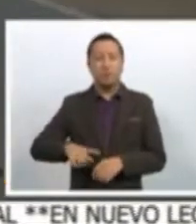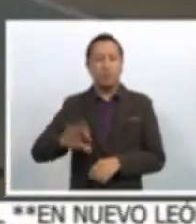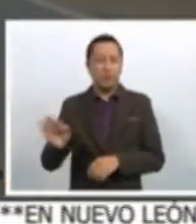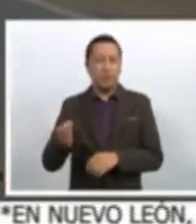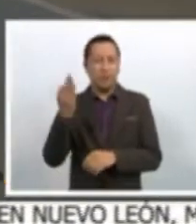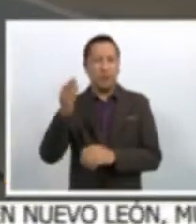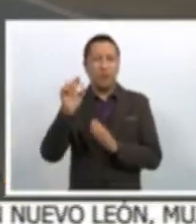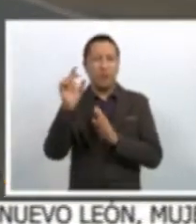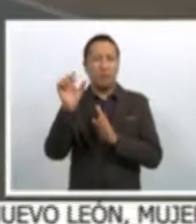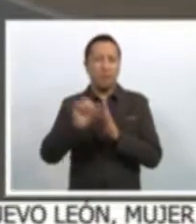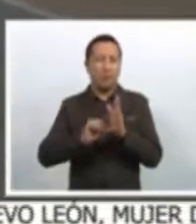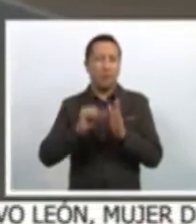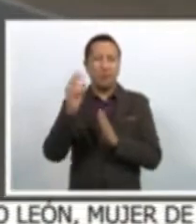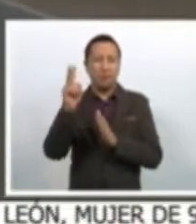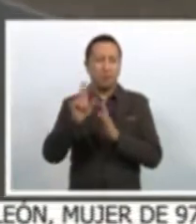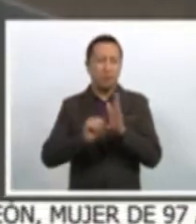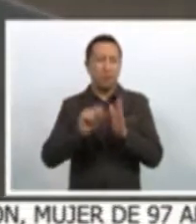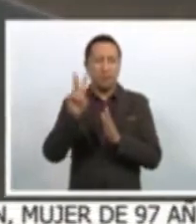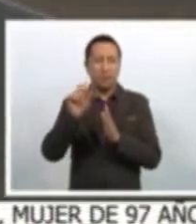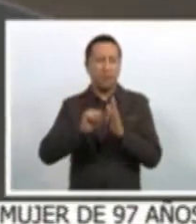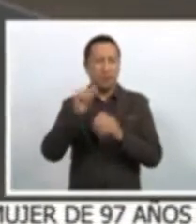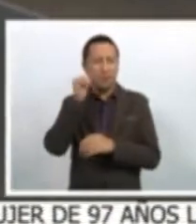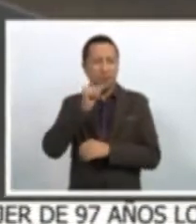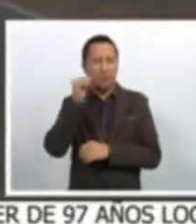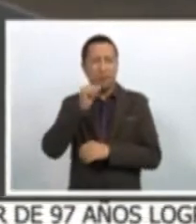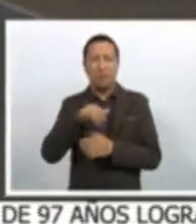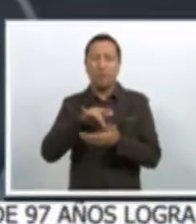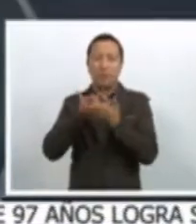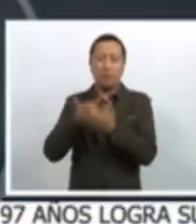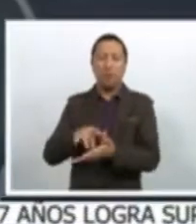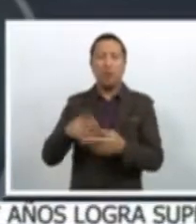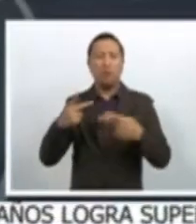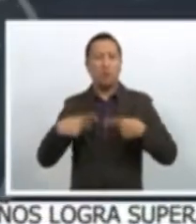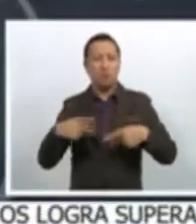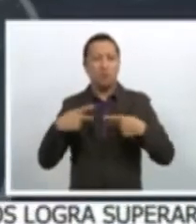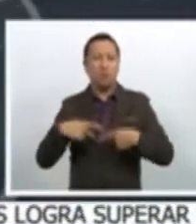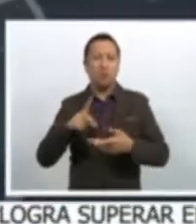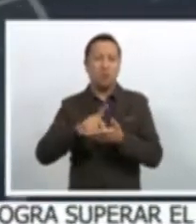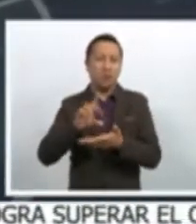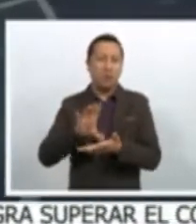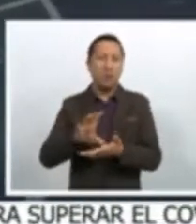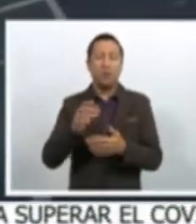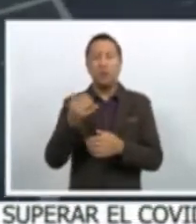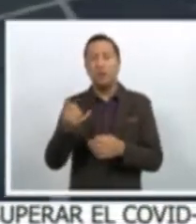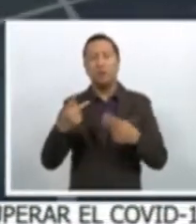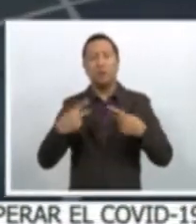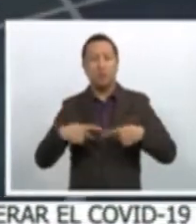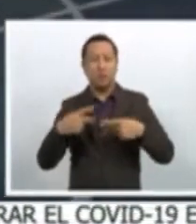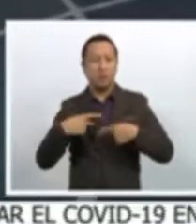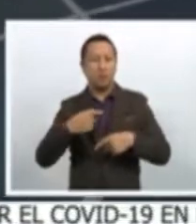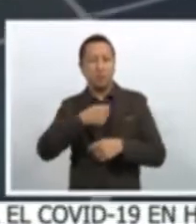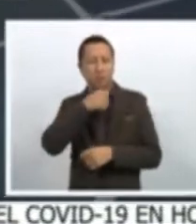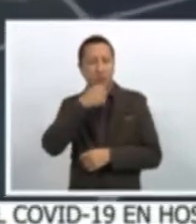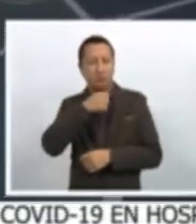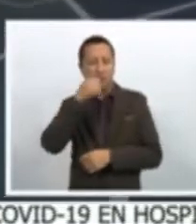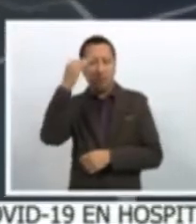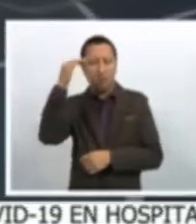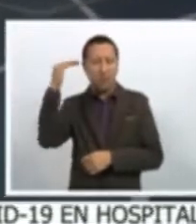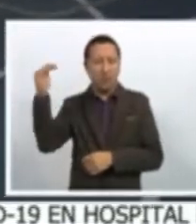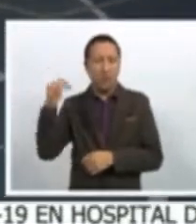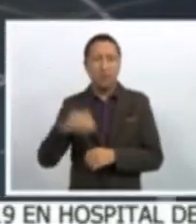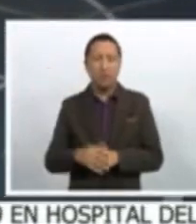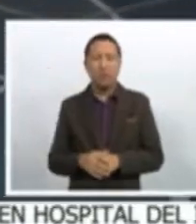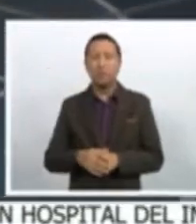bimestre a los adultos mayores y personas con discapacidad, lo que por orden alfabético se otorgaron en el domo Serapio Flota Más y el del